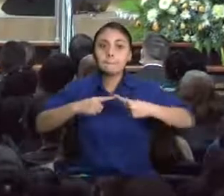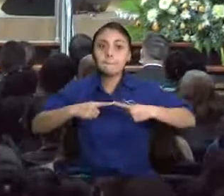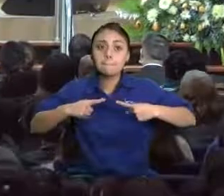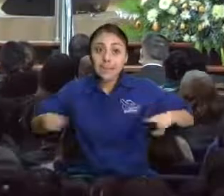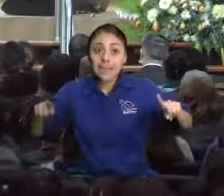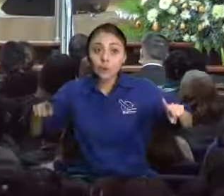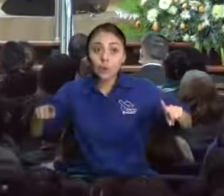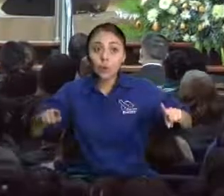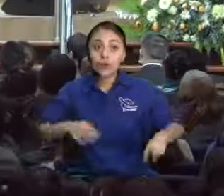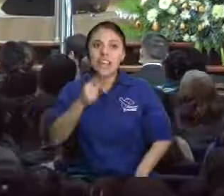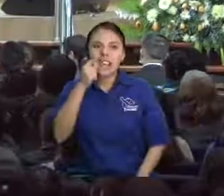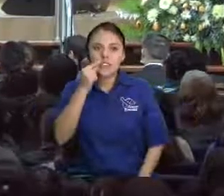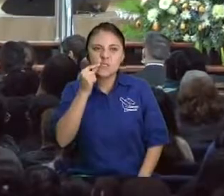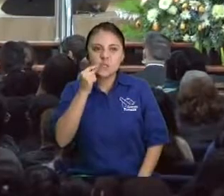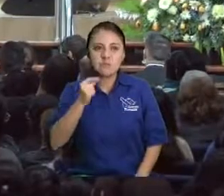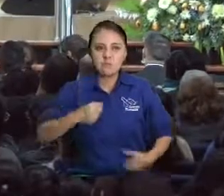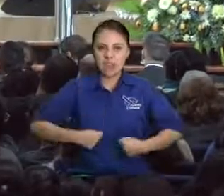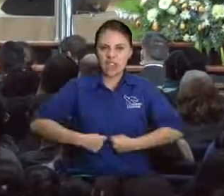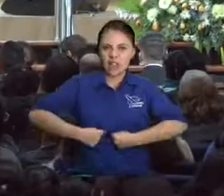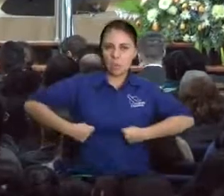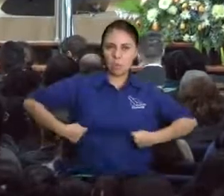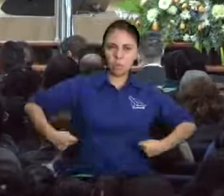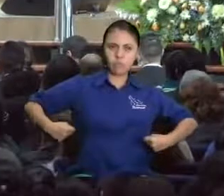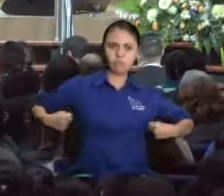Jesurún engordó y dio coces.